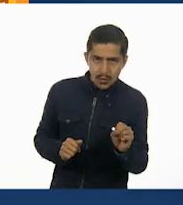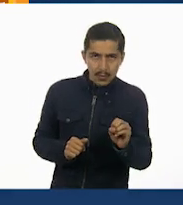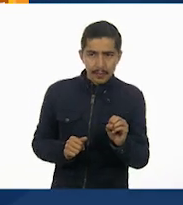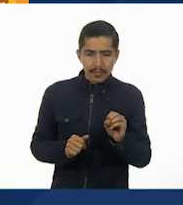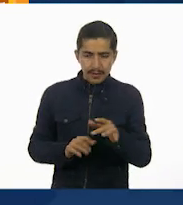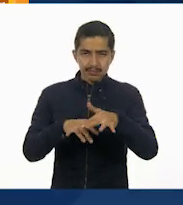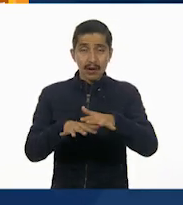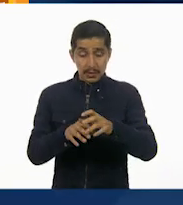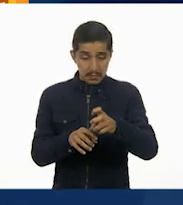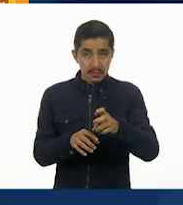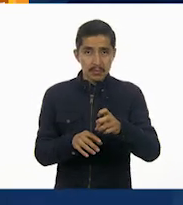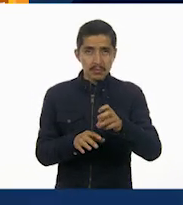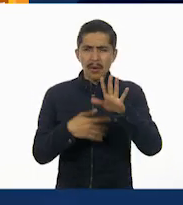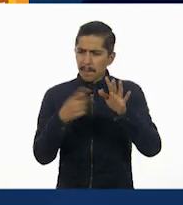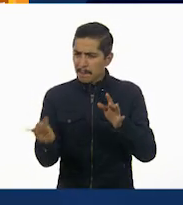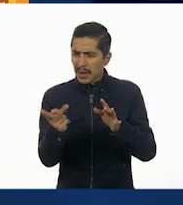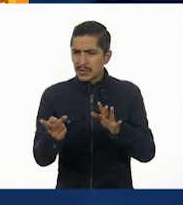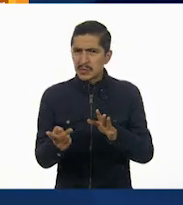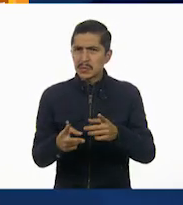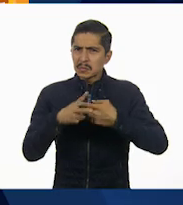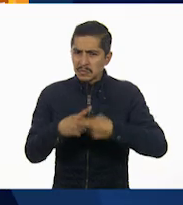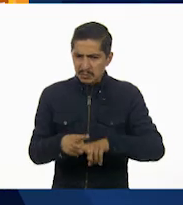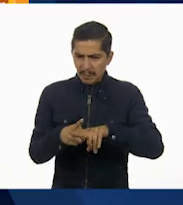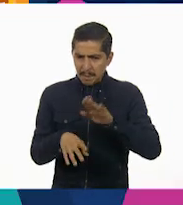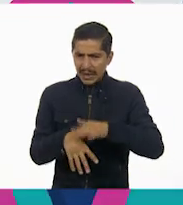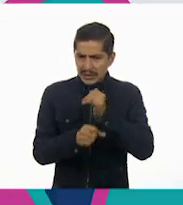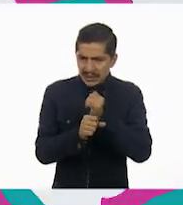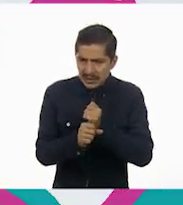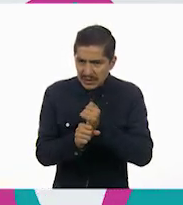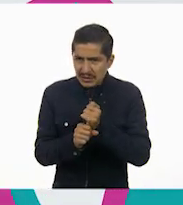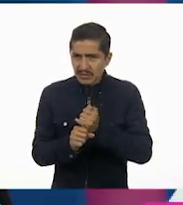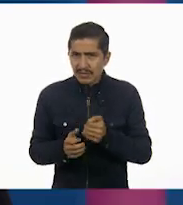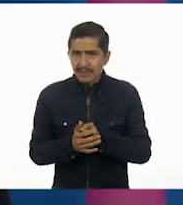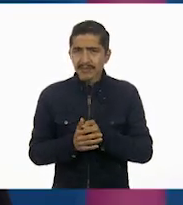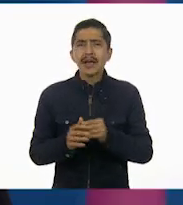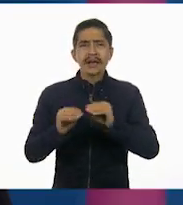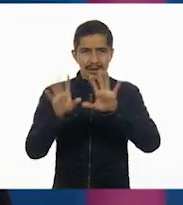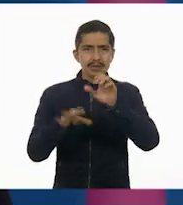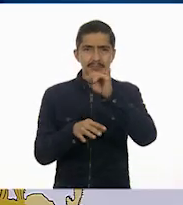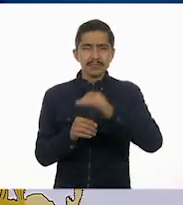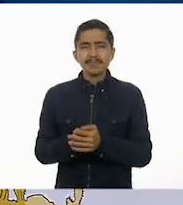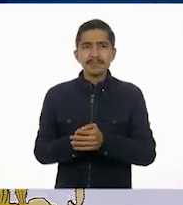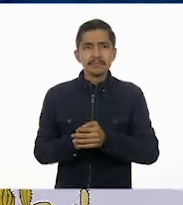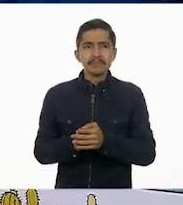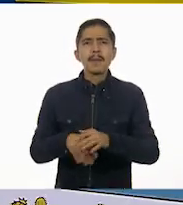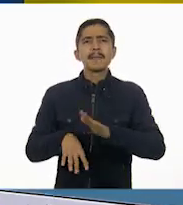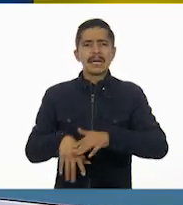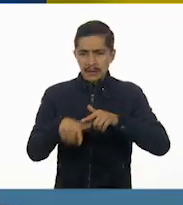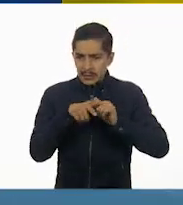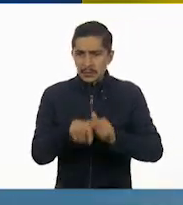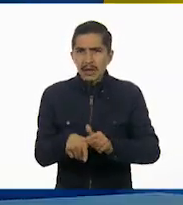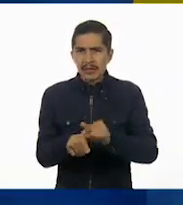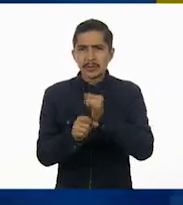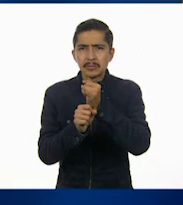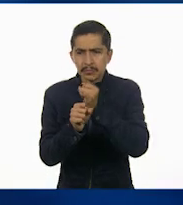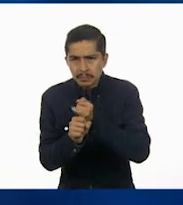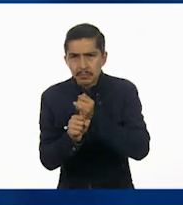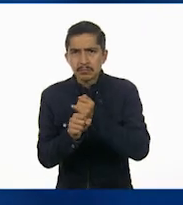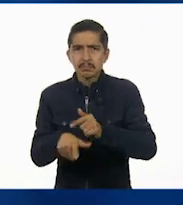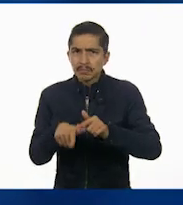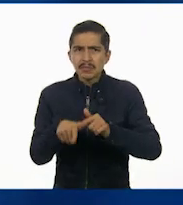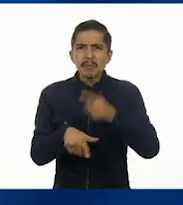Pero yo tengo una pregunta. ¿Continuaremos investigando? Claro, nosotras continuaremos con nuestra